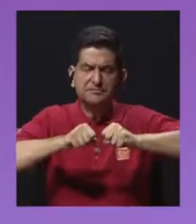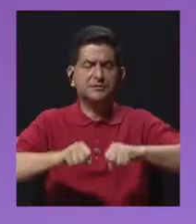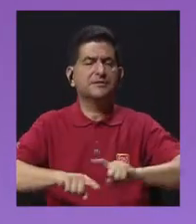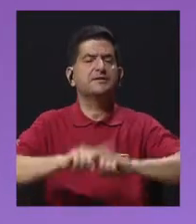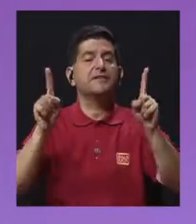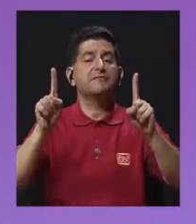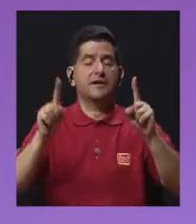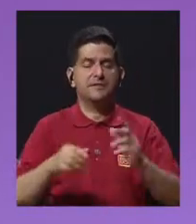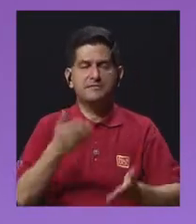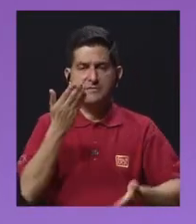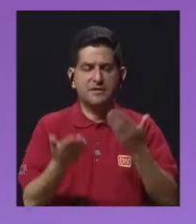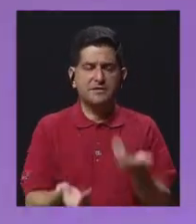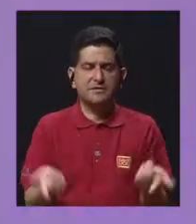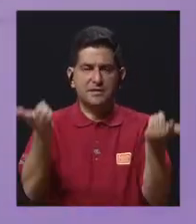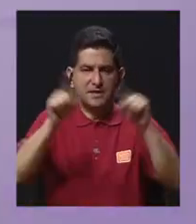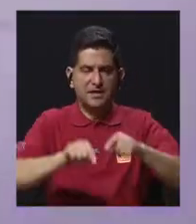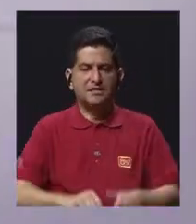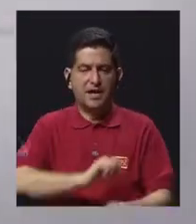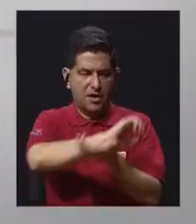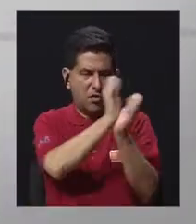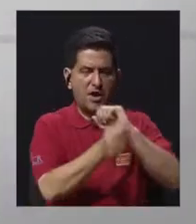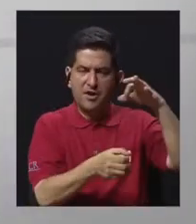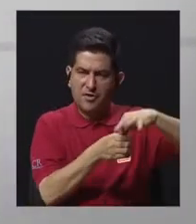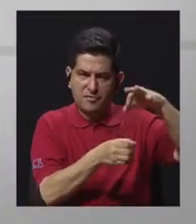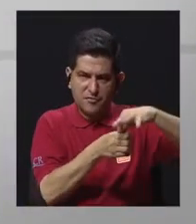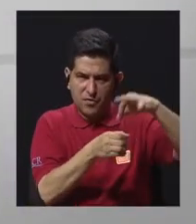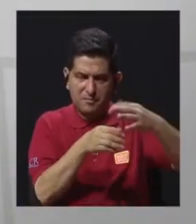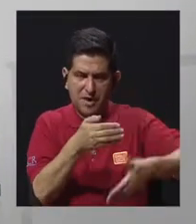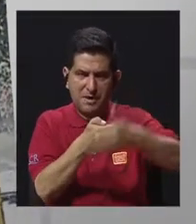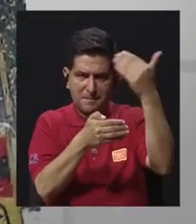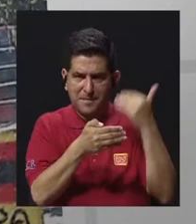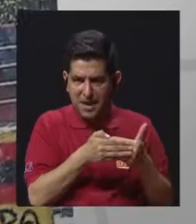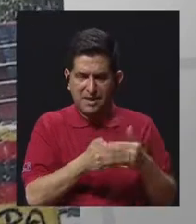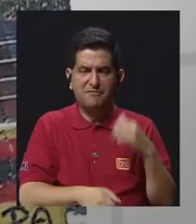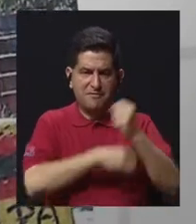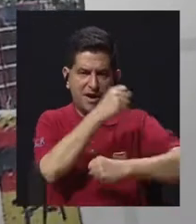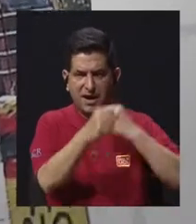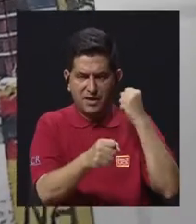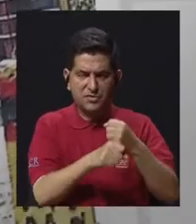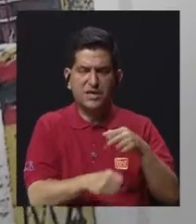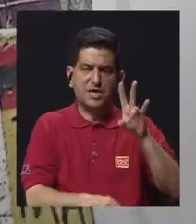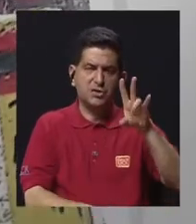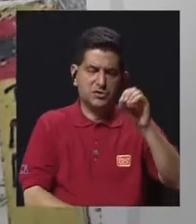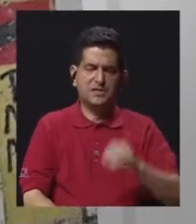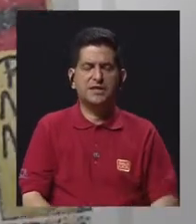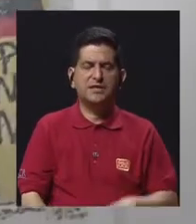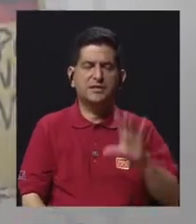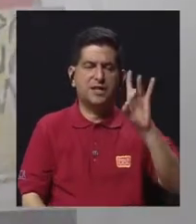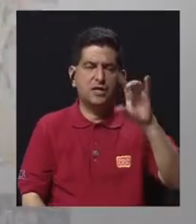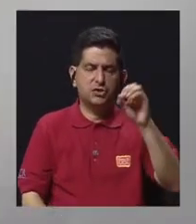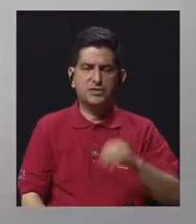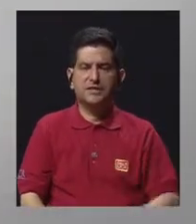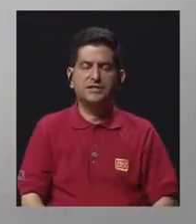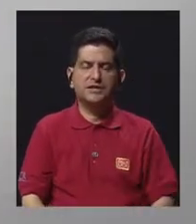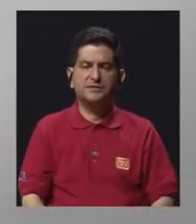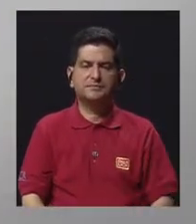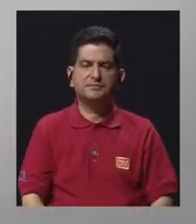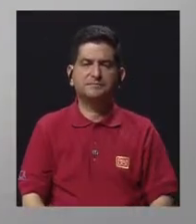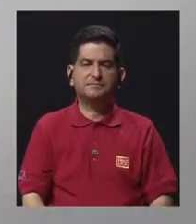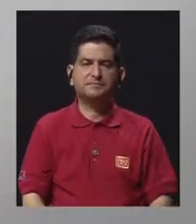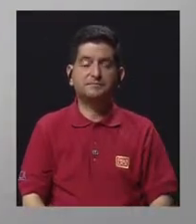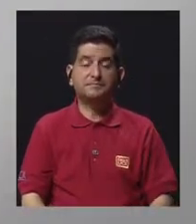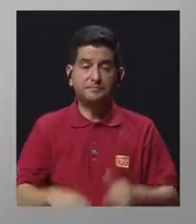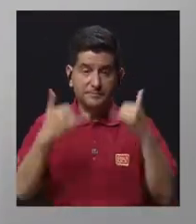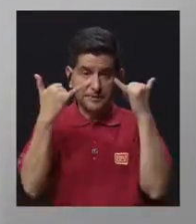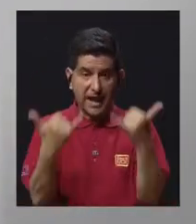recuperación. Y ahora, muy diferente a como se dio la reforma agraria anteriormente en la década de los 70,